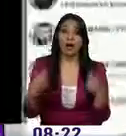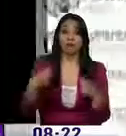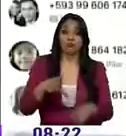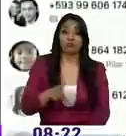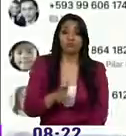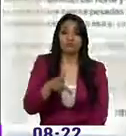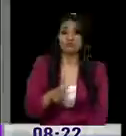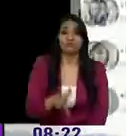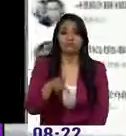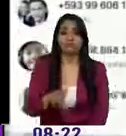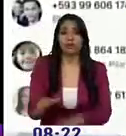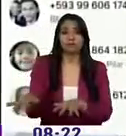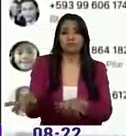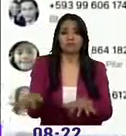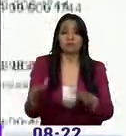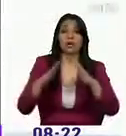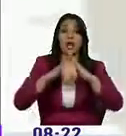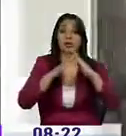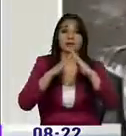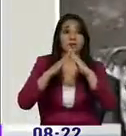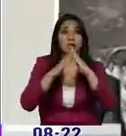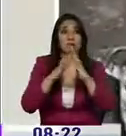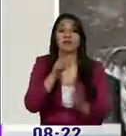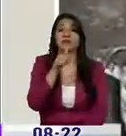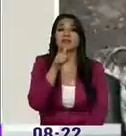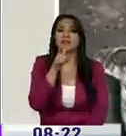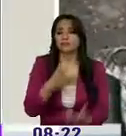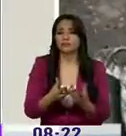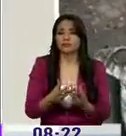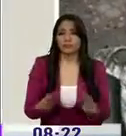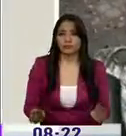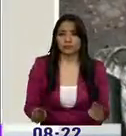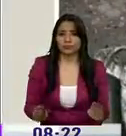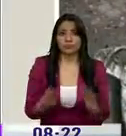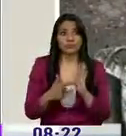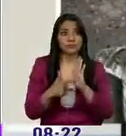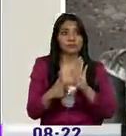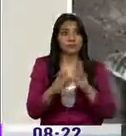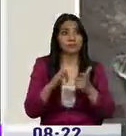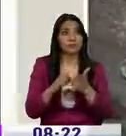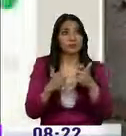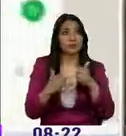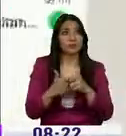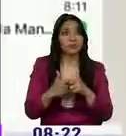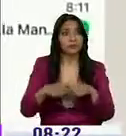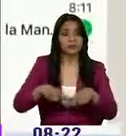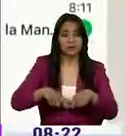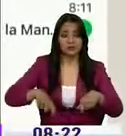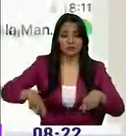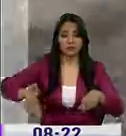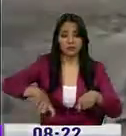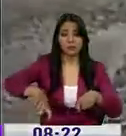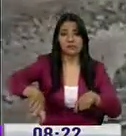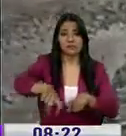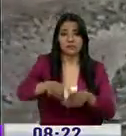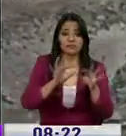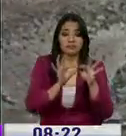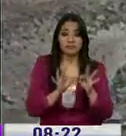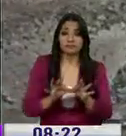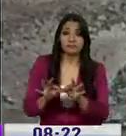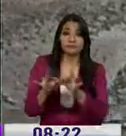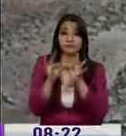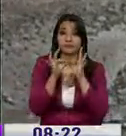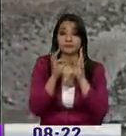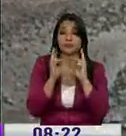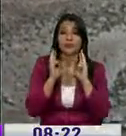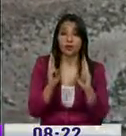¿quién se responsabiliza por las mismas? ¿Ven? Ahí está el lío que nos dice el vecino. Ojalá les arreglen, pues vean. O